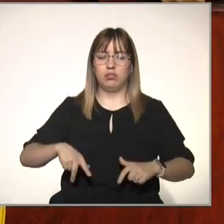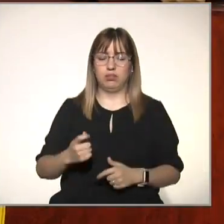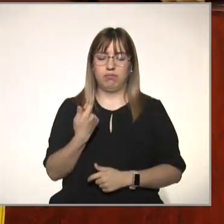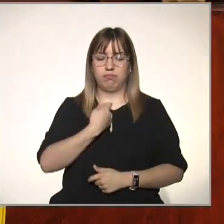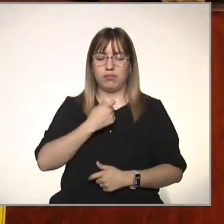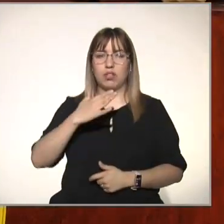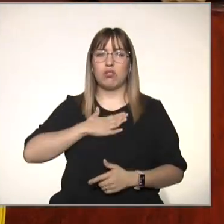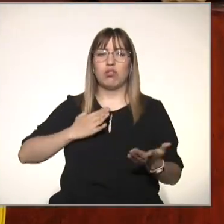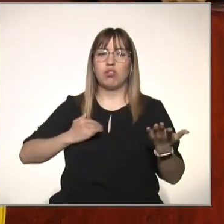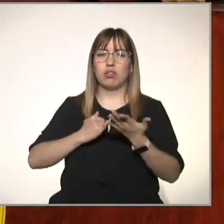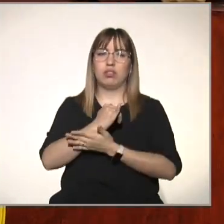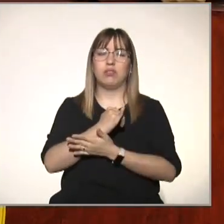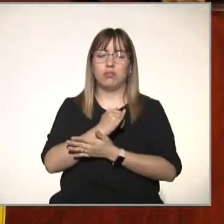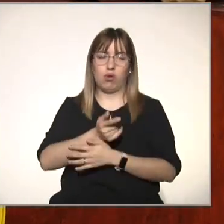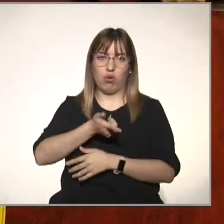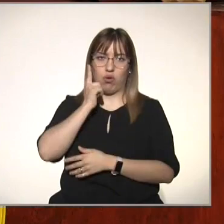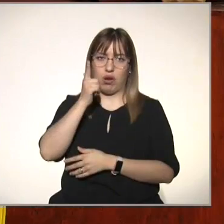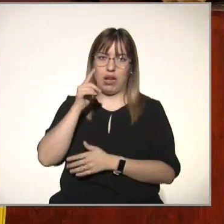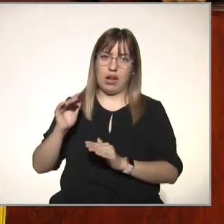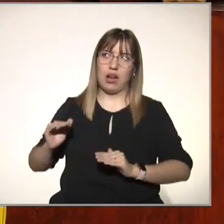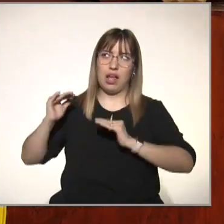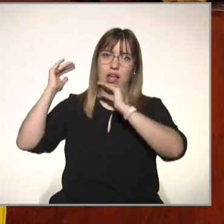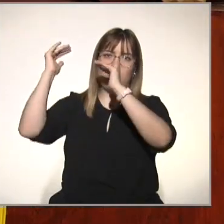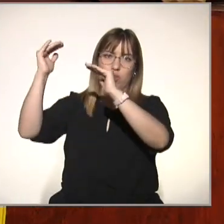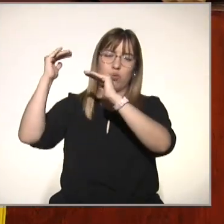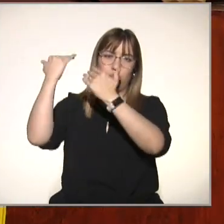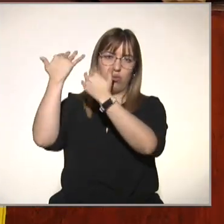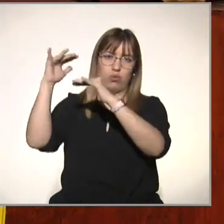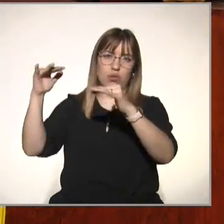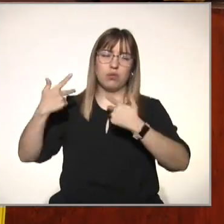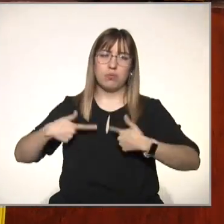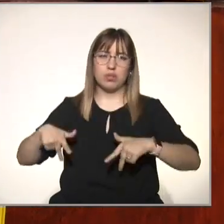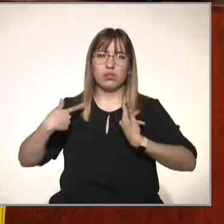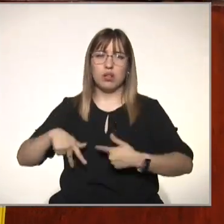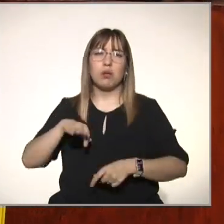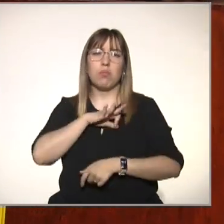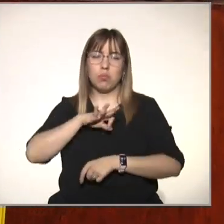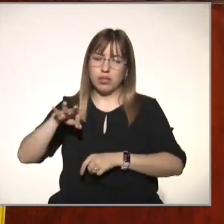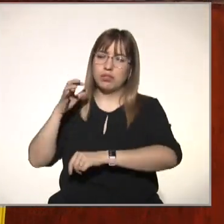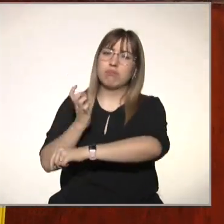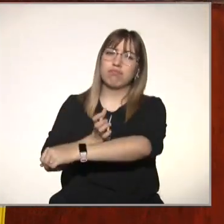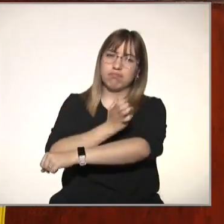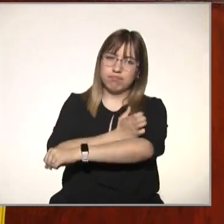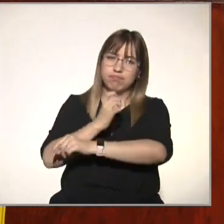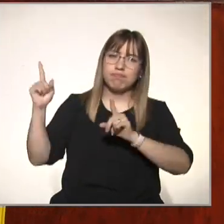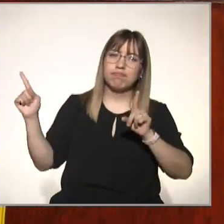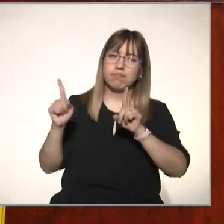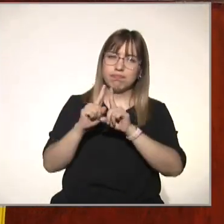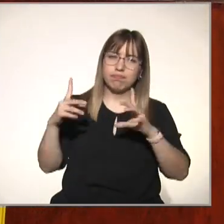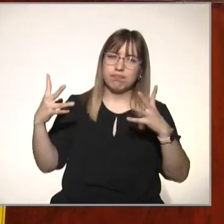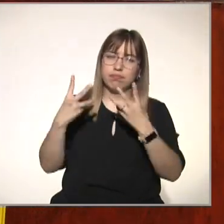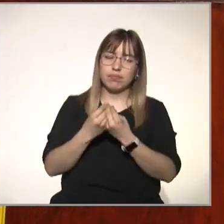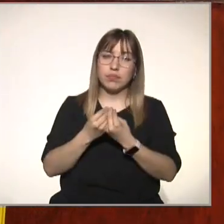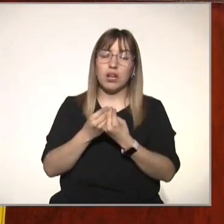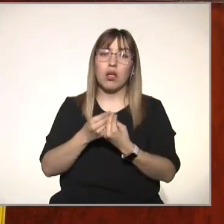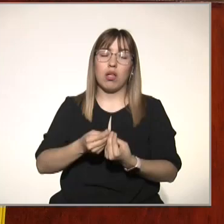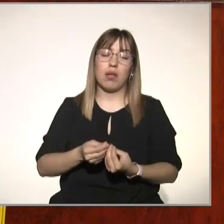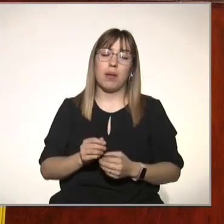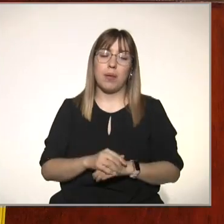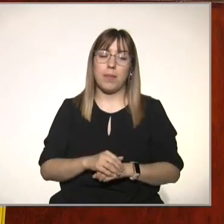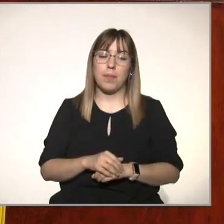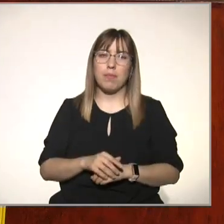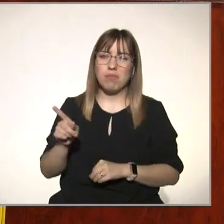que los y las referentes adultes acompañen ese proceso, ¿no? Entonces, en vez del miedo, por ahí hay